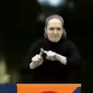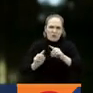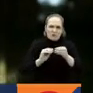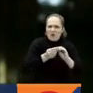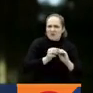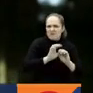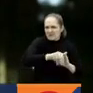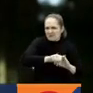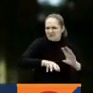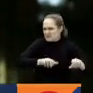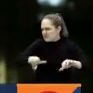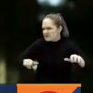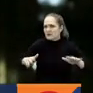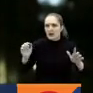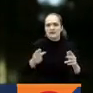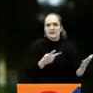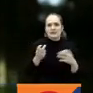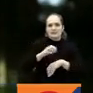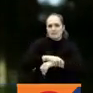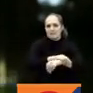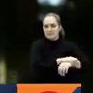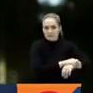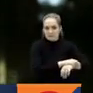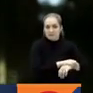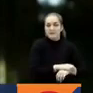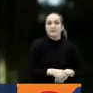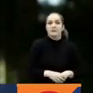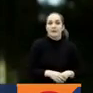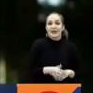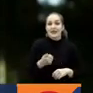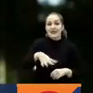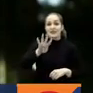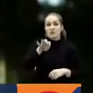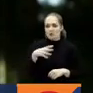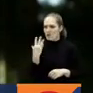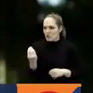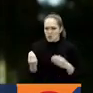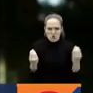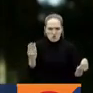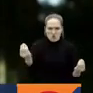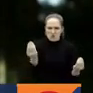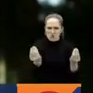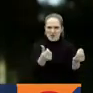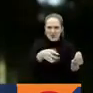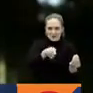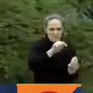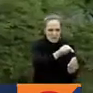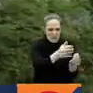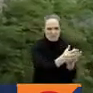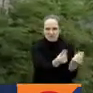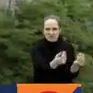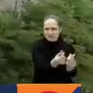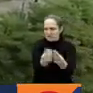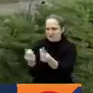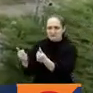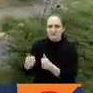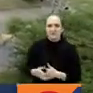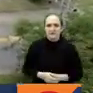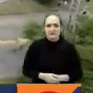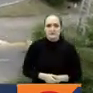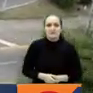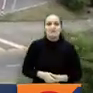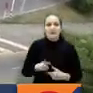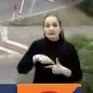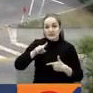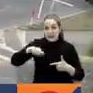modalidades. En lo corrido del año, se han desarticulado 19 bandas delincuenciales dedicadas a esta modalidad. A pesar de las